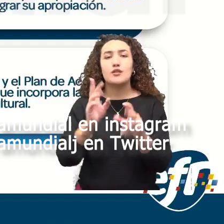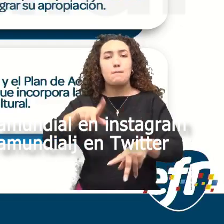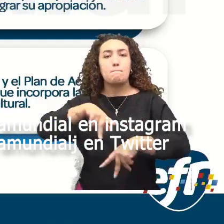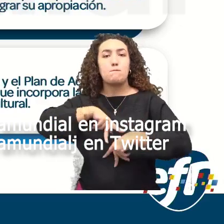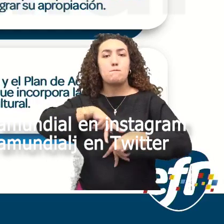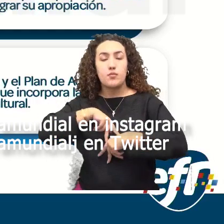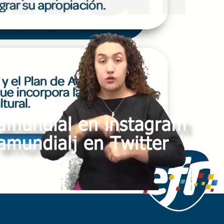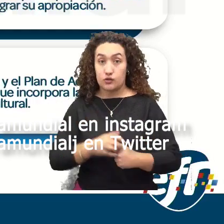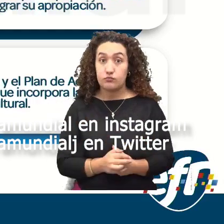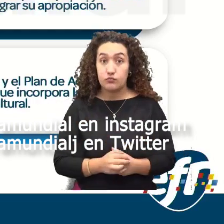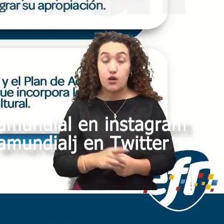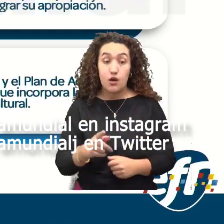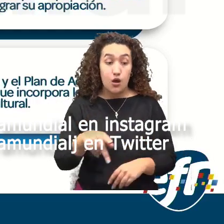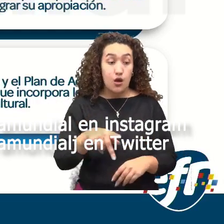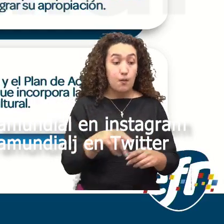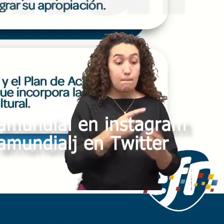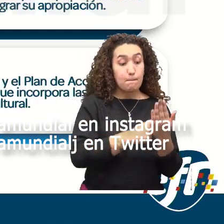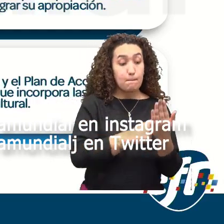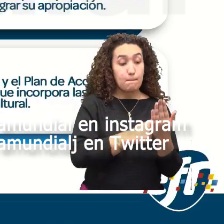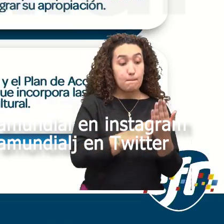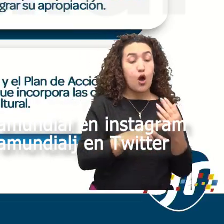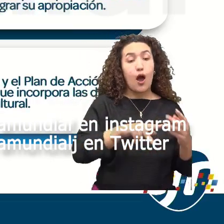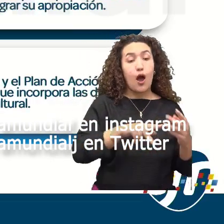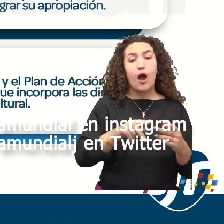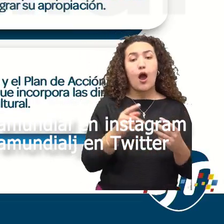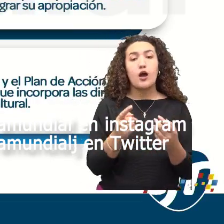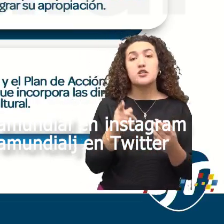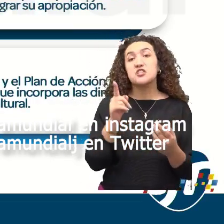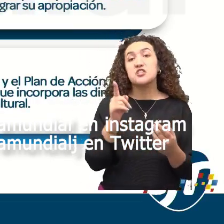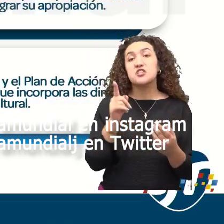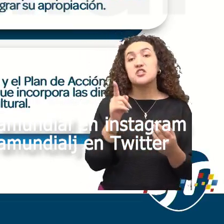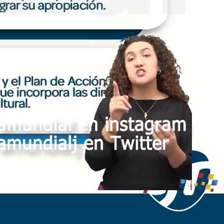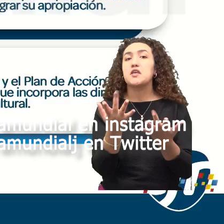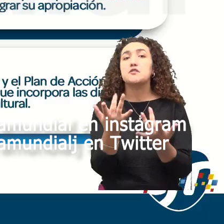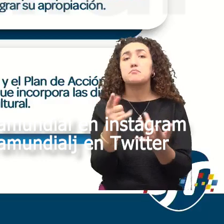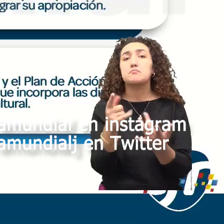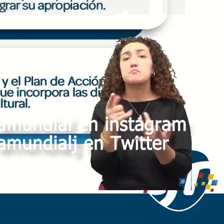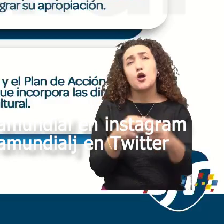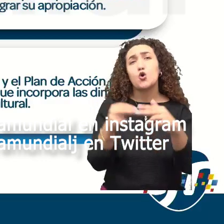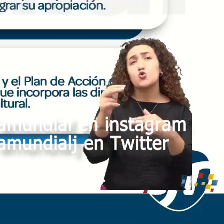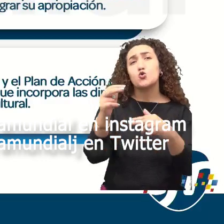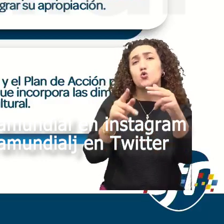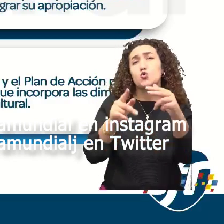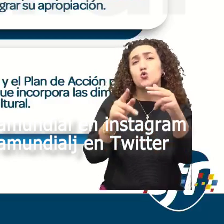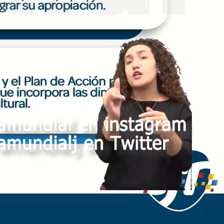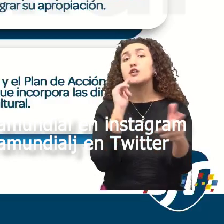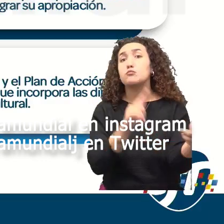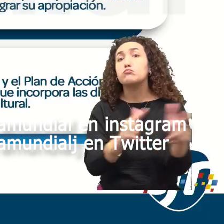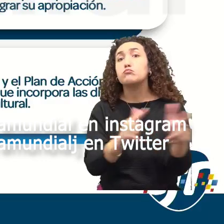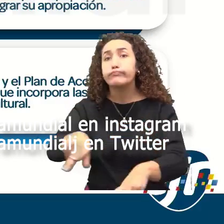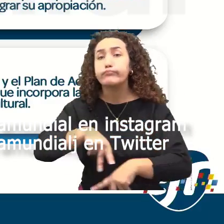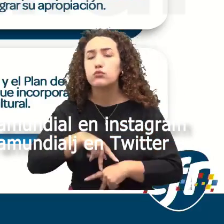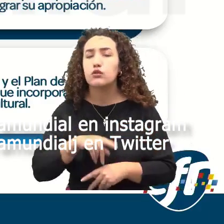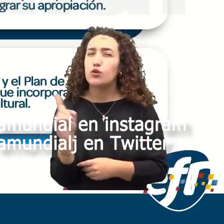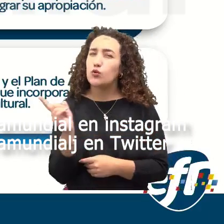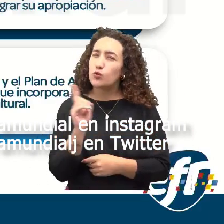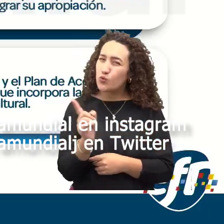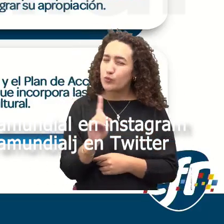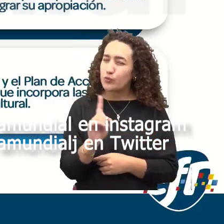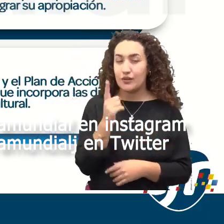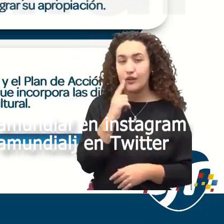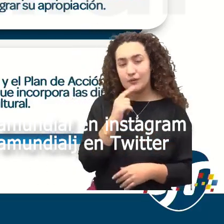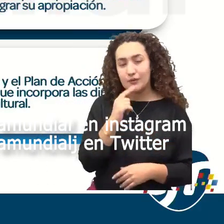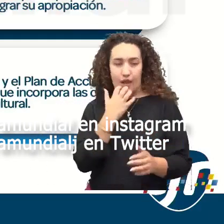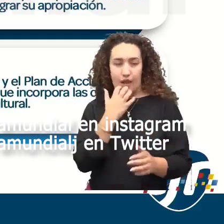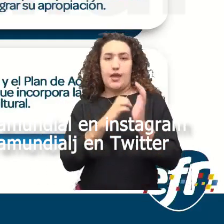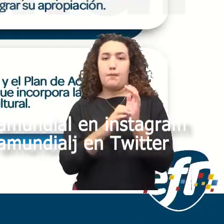proyecto se apropie solo cuando ya está construido. O sea, si me permiten esta comparación que voy a hacer, es como cuando uno sabe que va